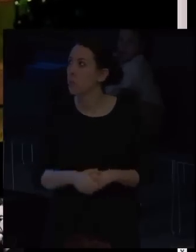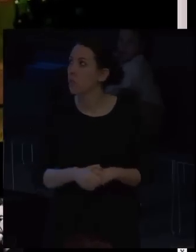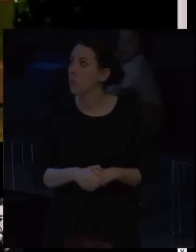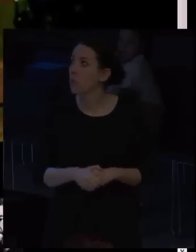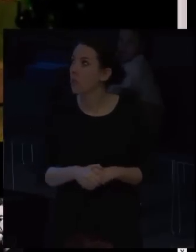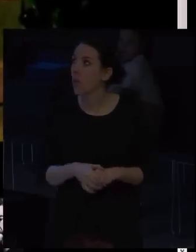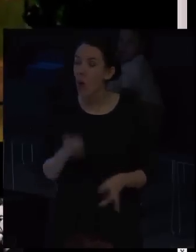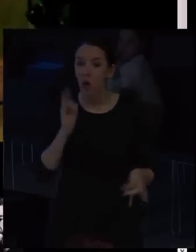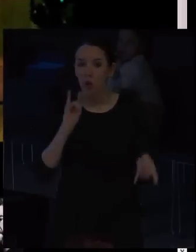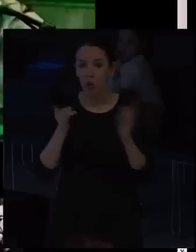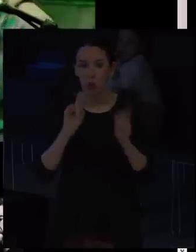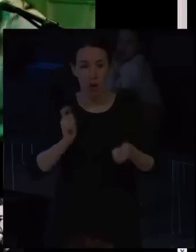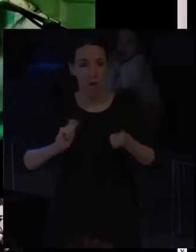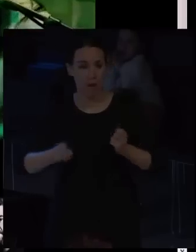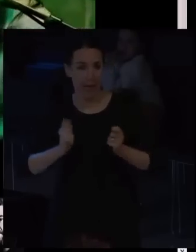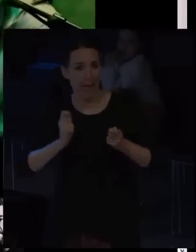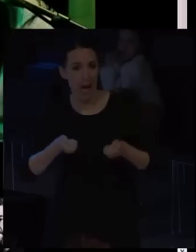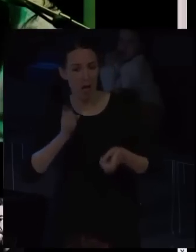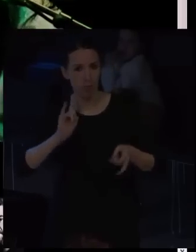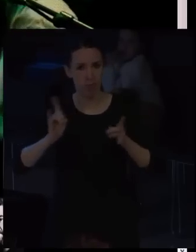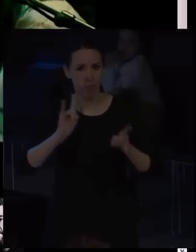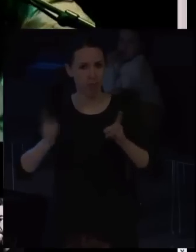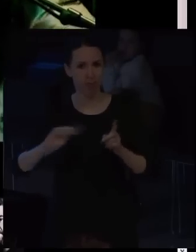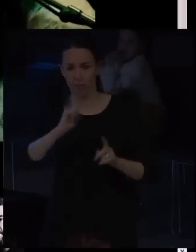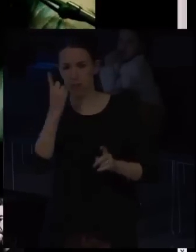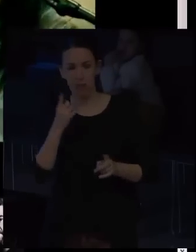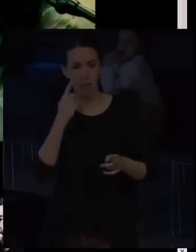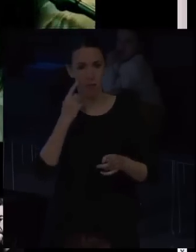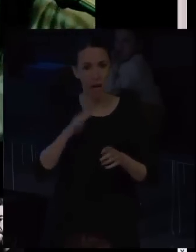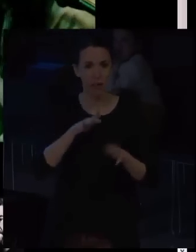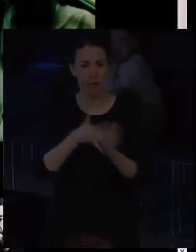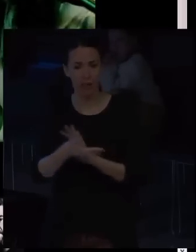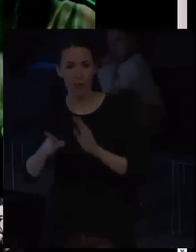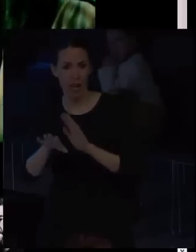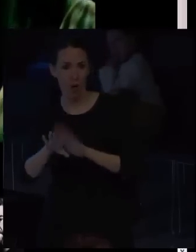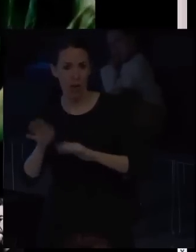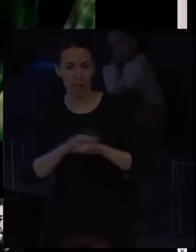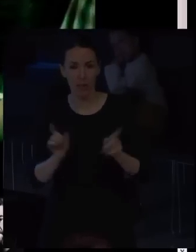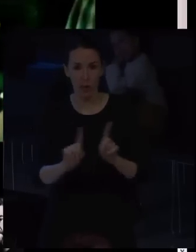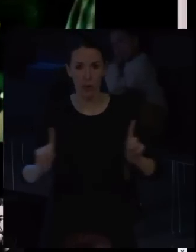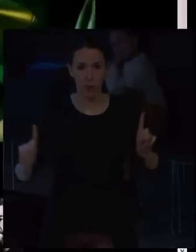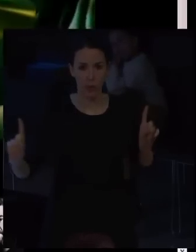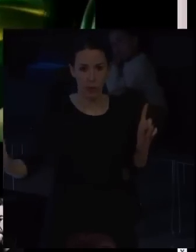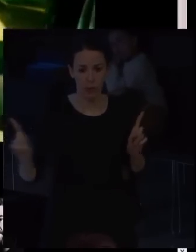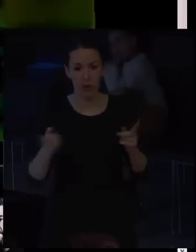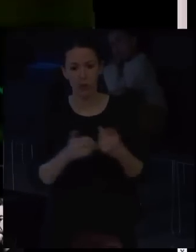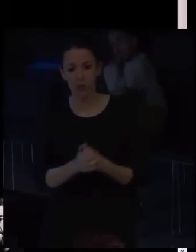suena como si tú estés sentado en su batería. Entonces el bajo suena por la derecha, la guitarra suena por la izquierda, la voz también por la